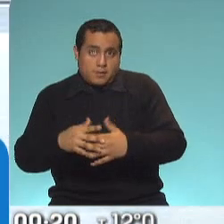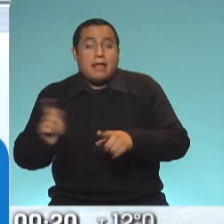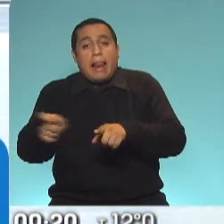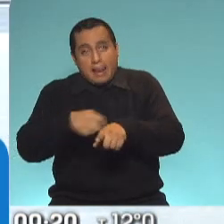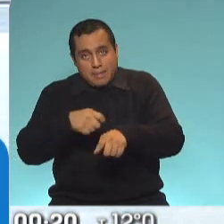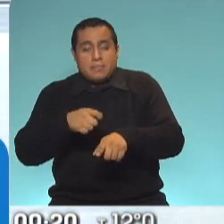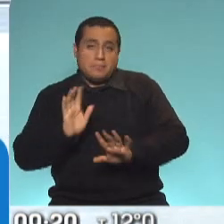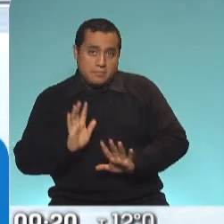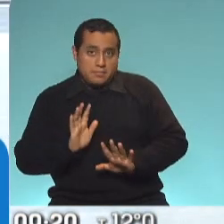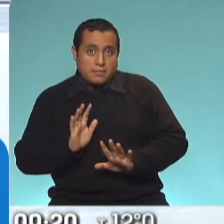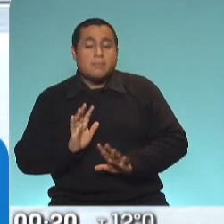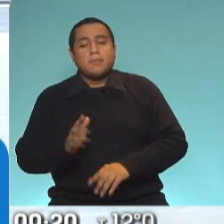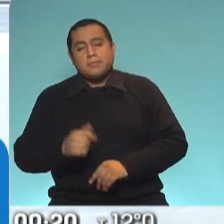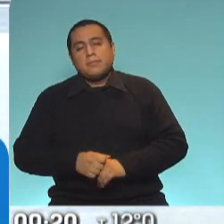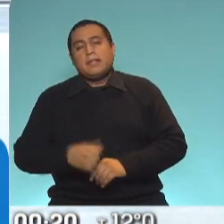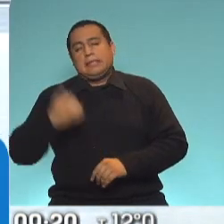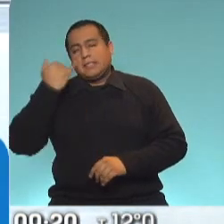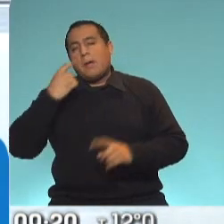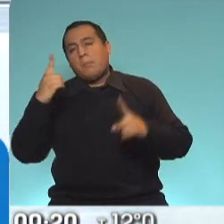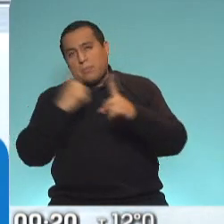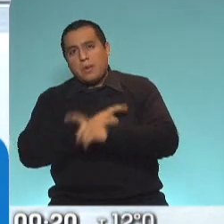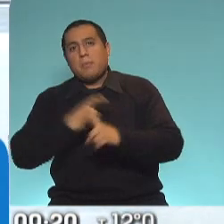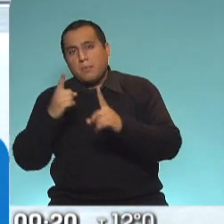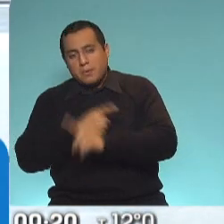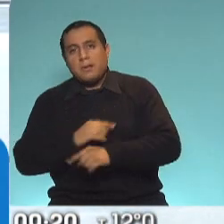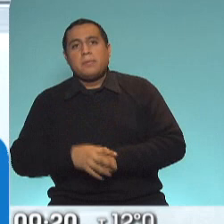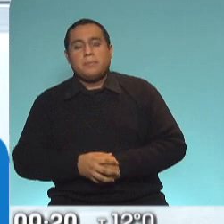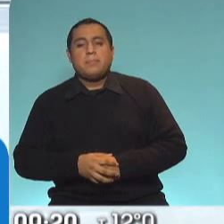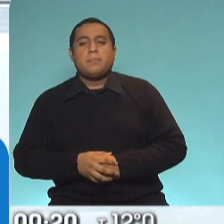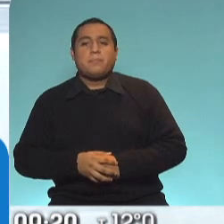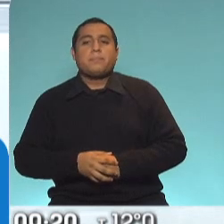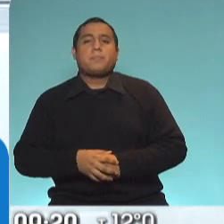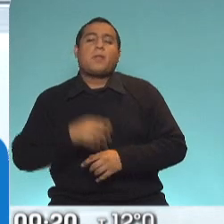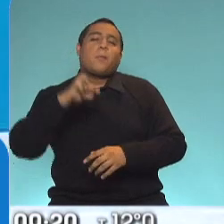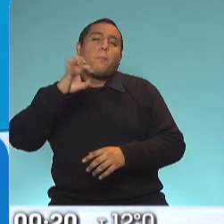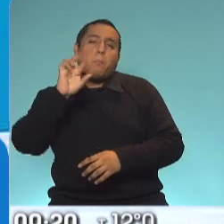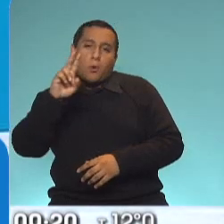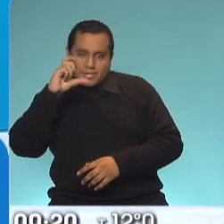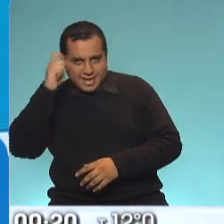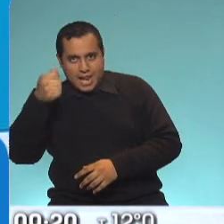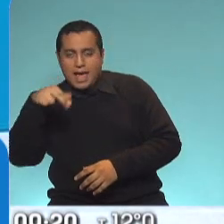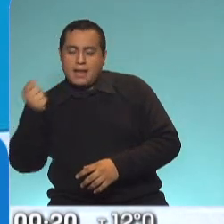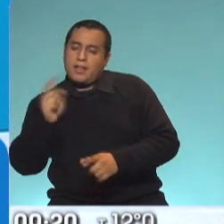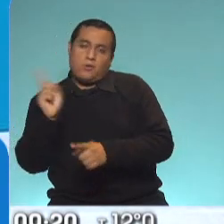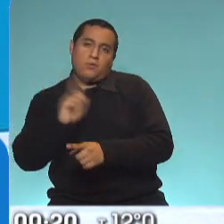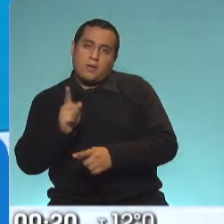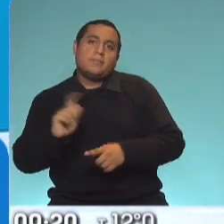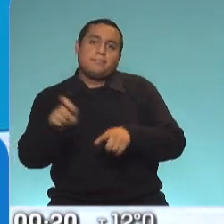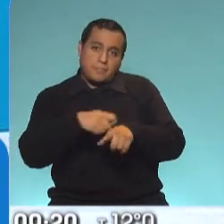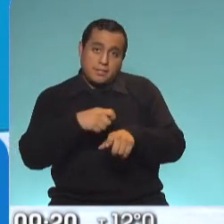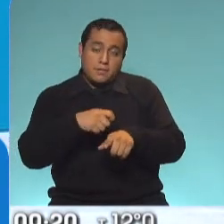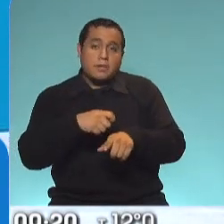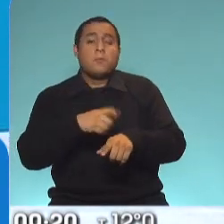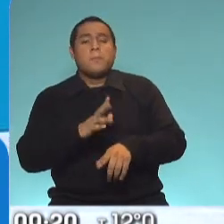látex. Yo ya tuve bastante problema con la mención de la porcelana. Entonces, ese